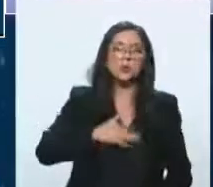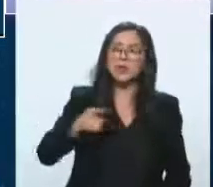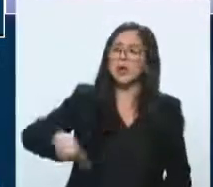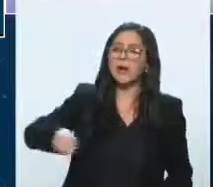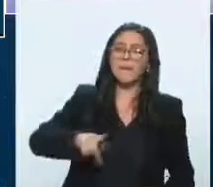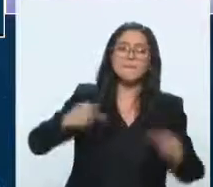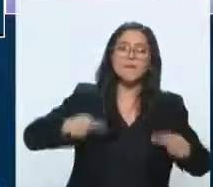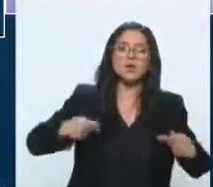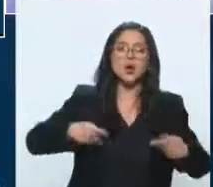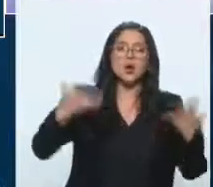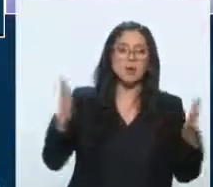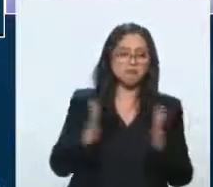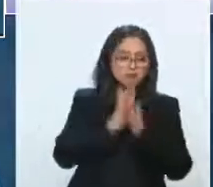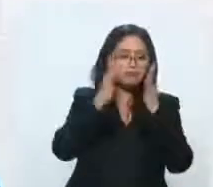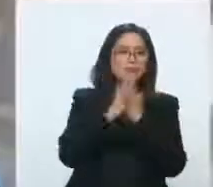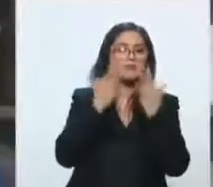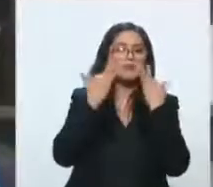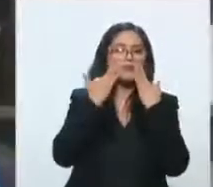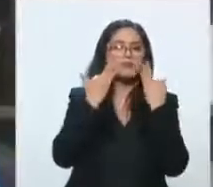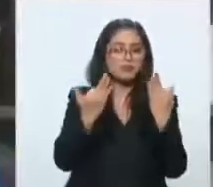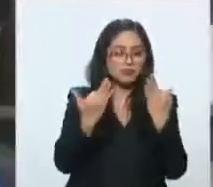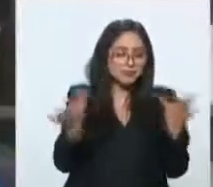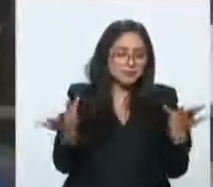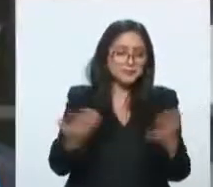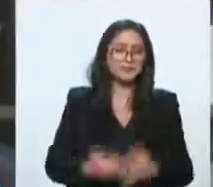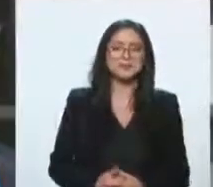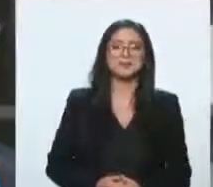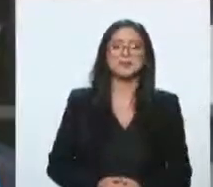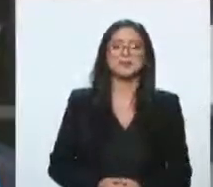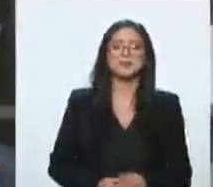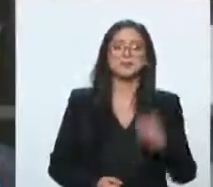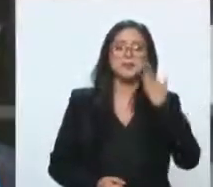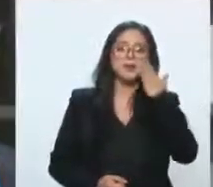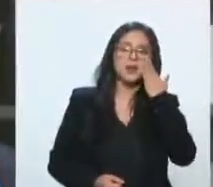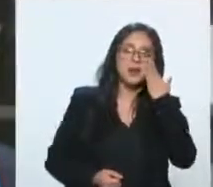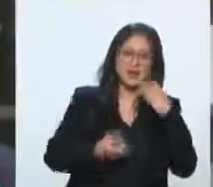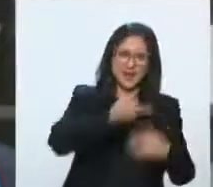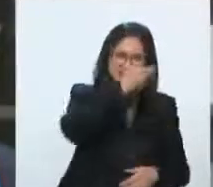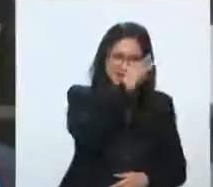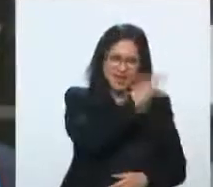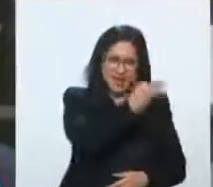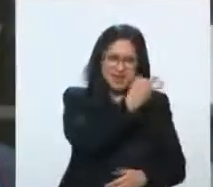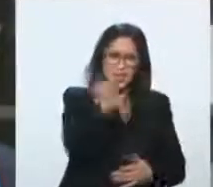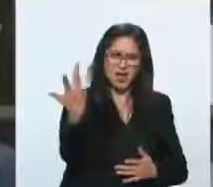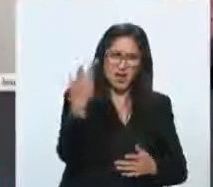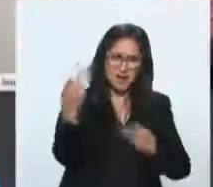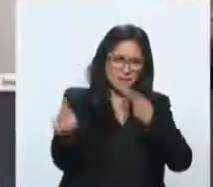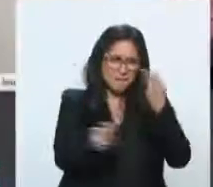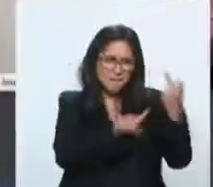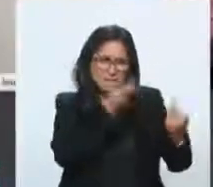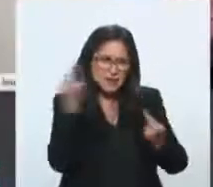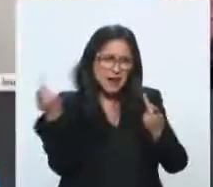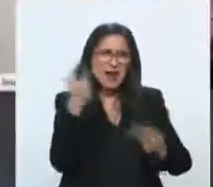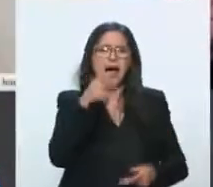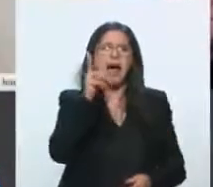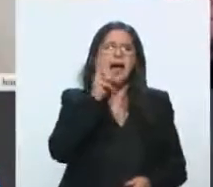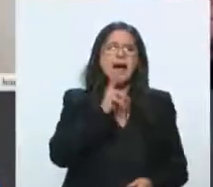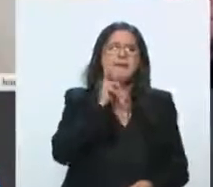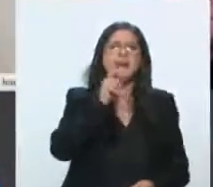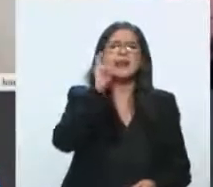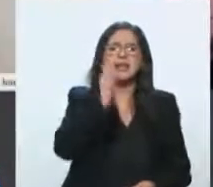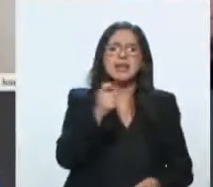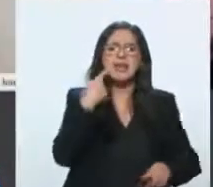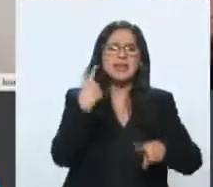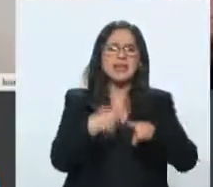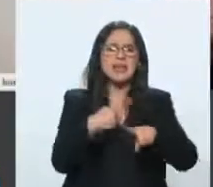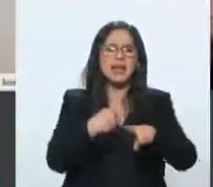que no sé la contienda, porque eso abarca más de lo que hacemos. Más bien nosotros podemos responder por la medición, ¿no? Así